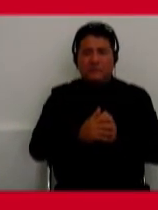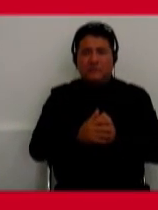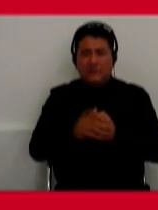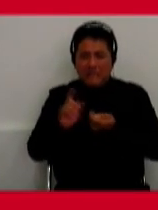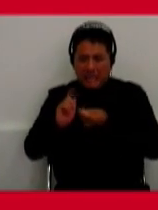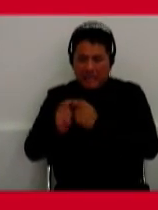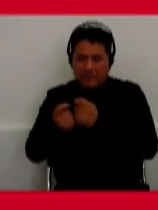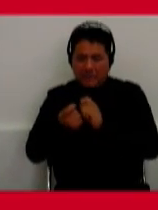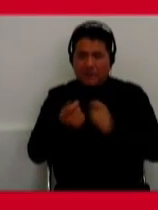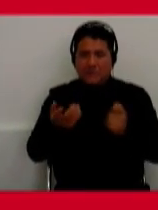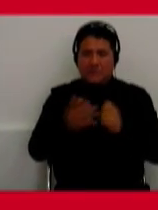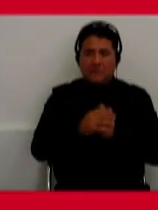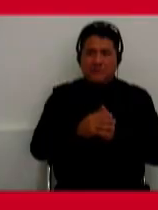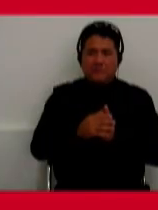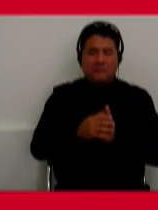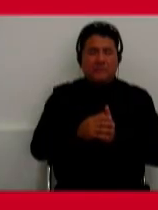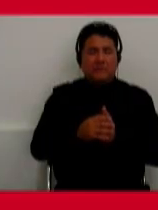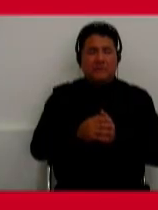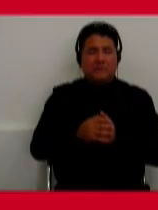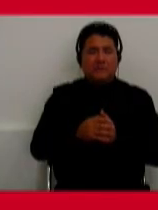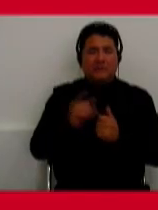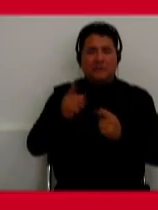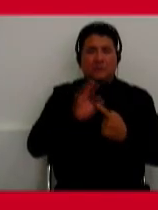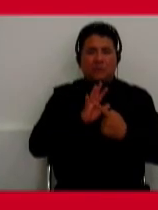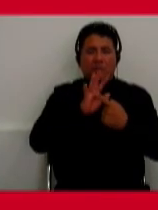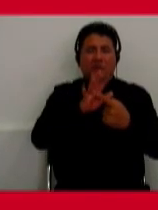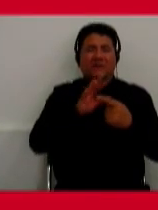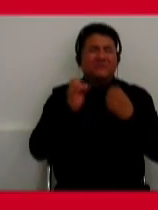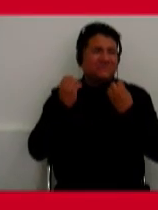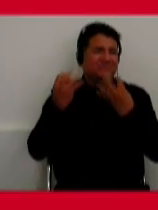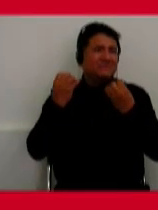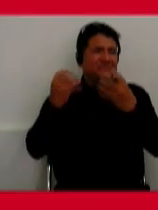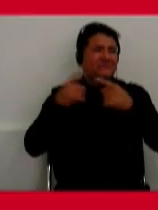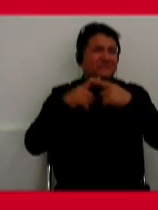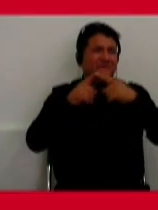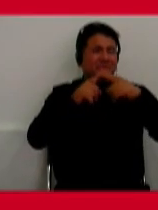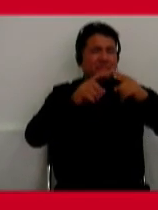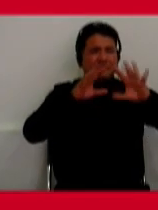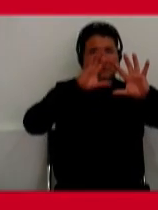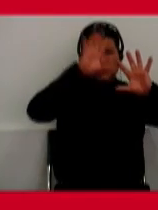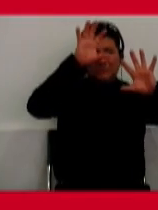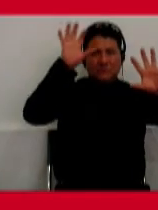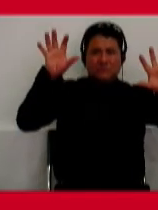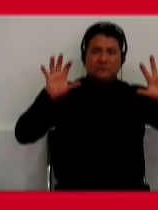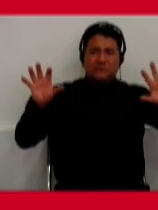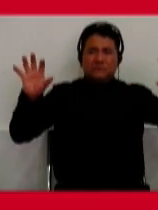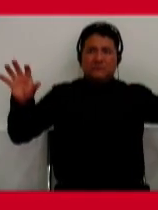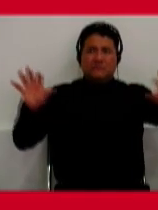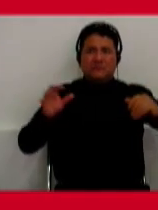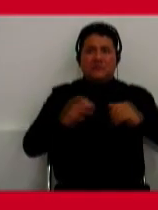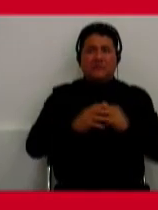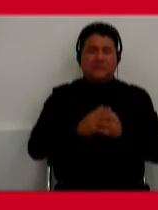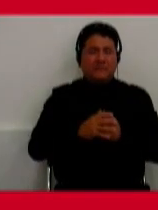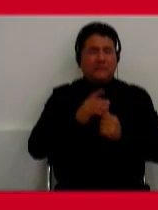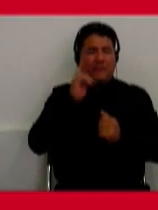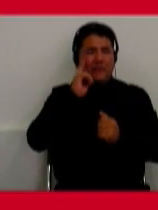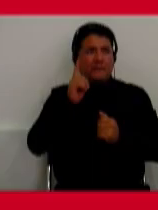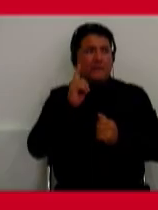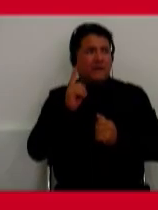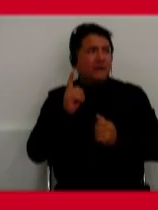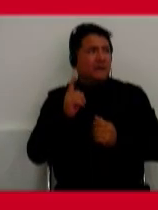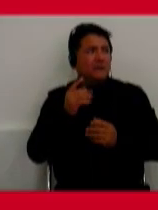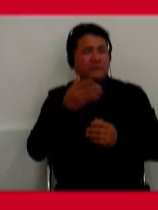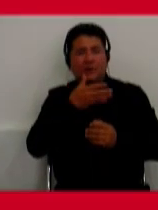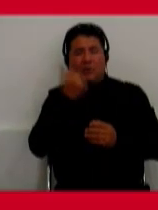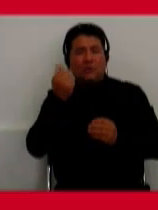por excelencia nos muestra múltiples escenarios que nos permite ver cuán robusta puede llegar a ser una mina e identificar qué posibles soluciones